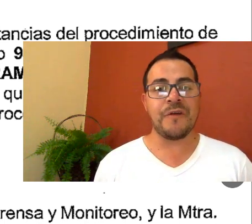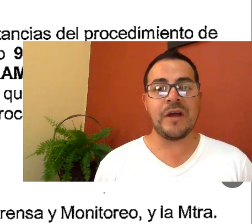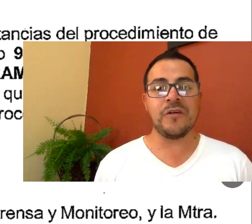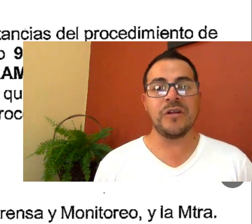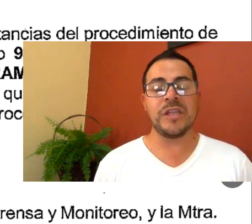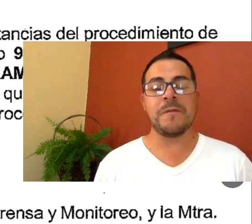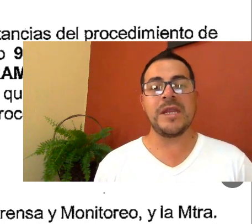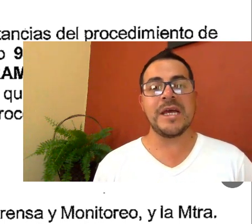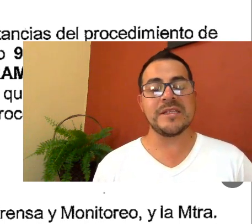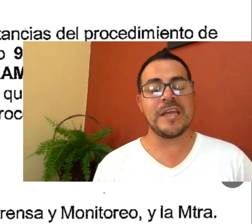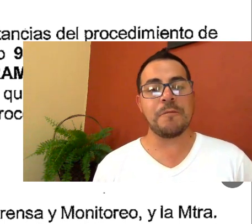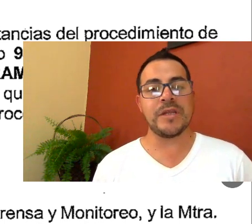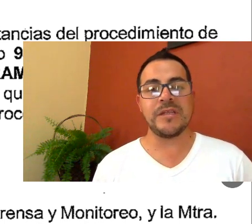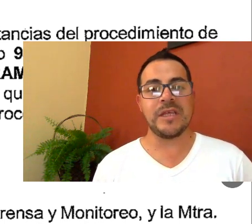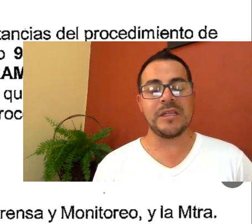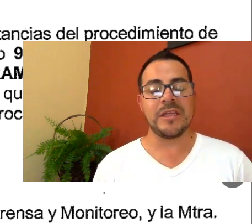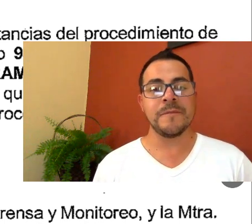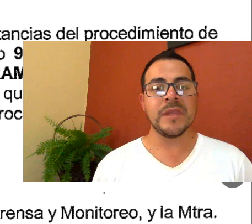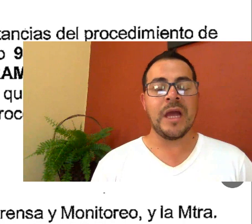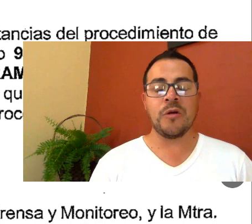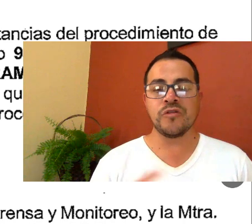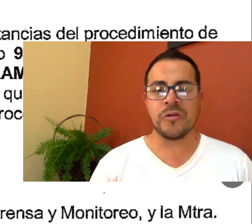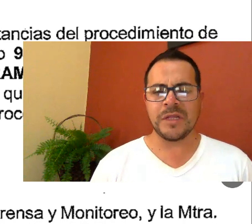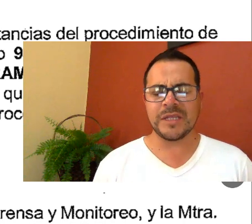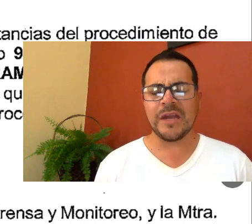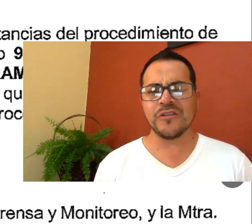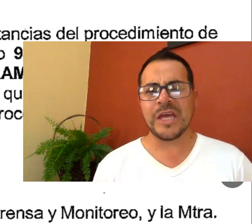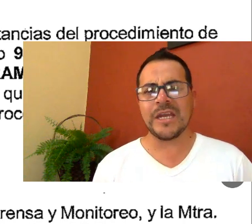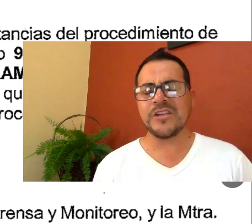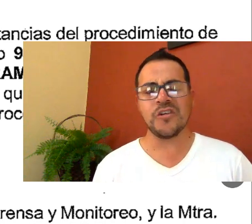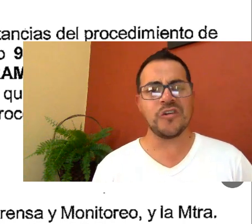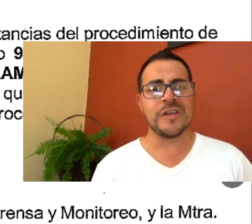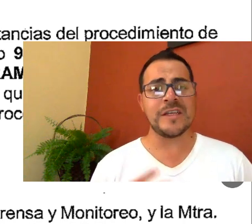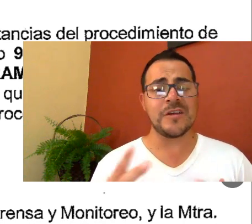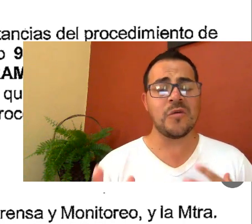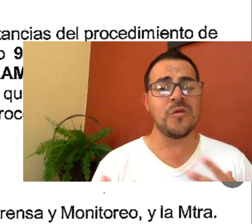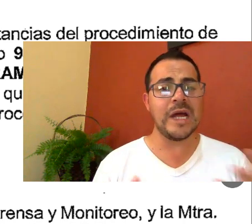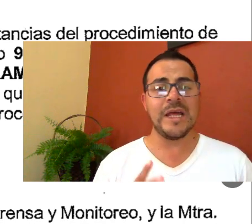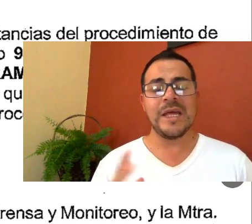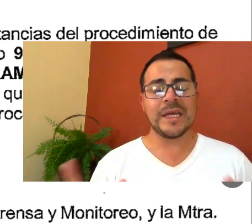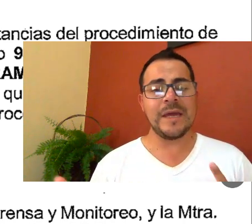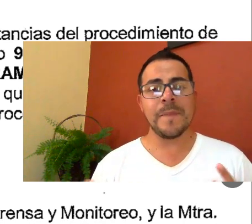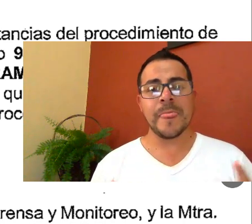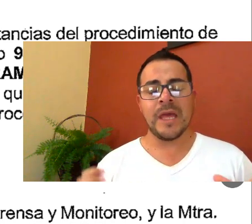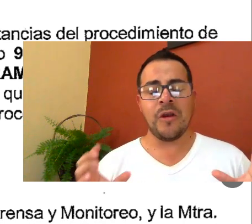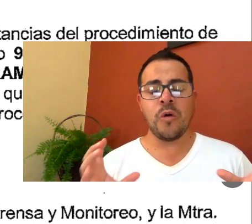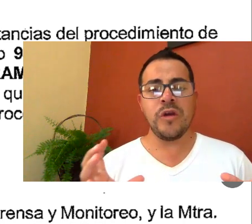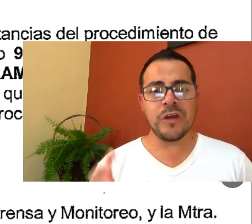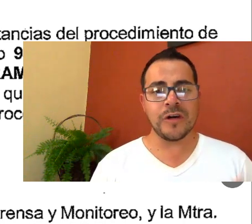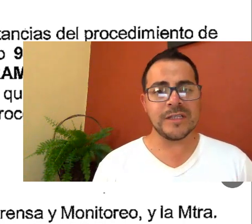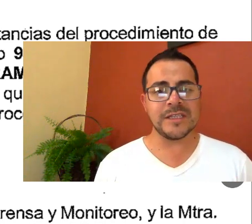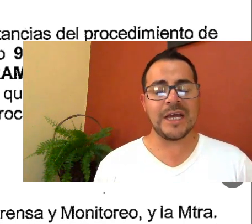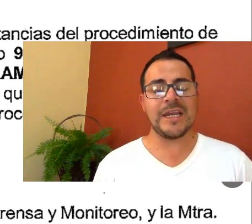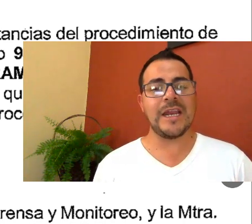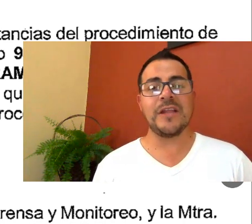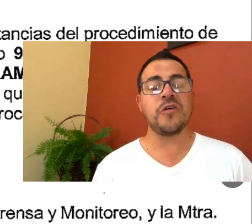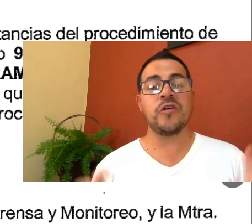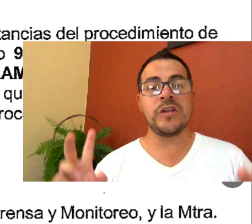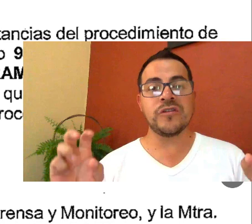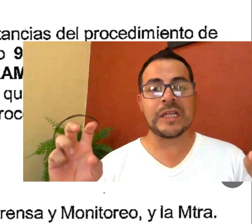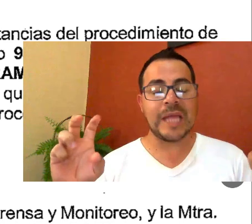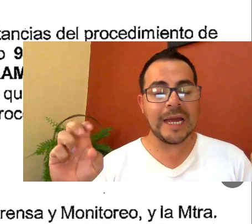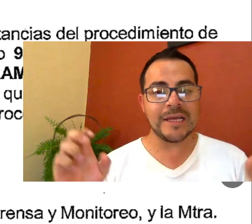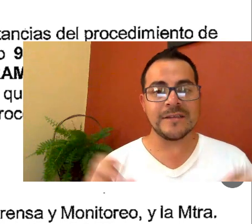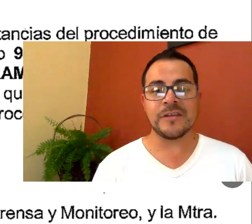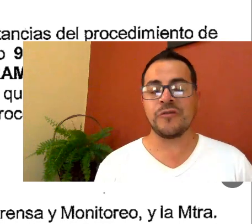que Alfaro debería ser presidente. Algunos comentarios que han hecho donde se asegura que lo único que se está generando